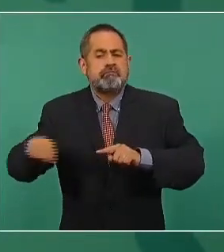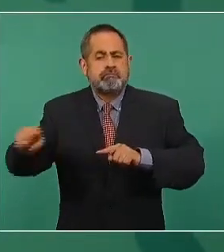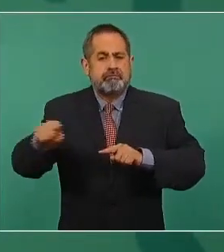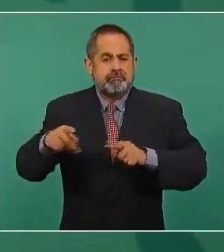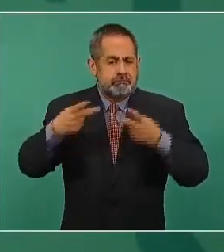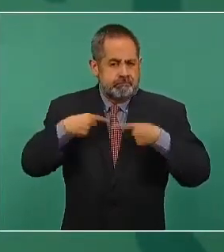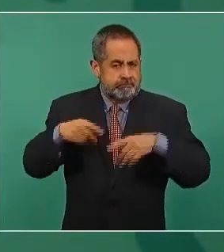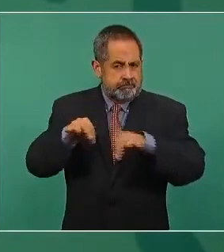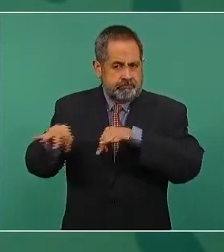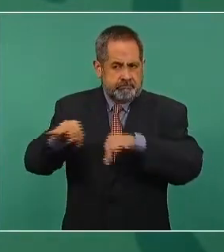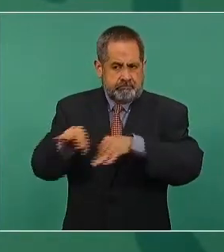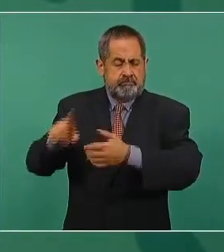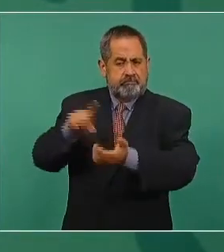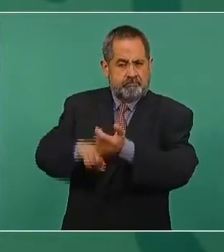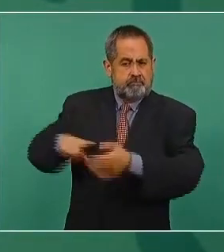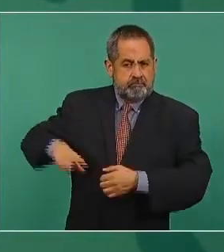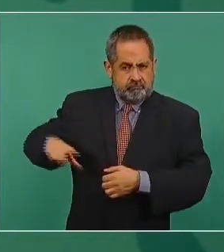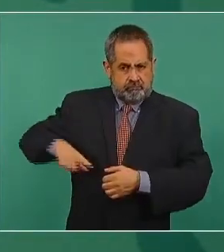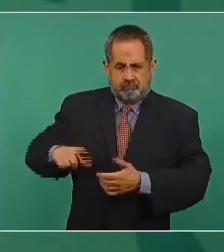servidores públicos,